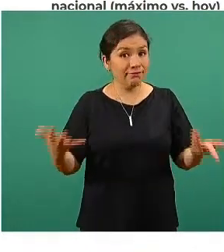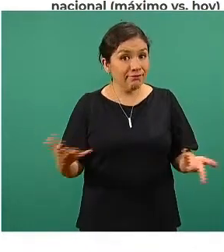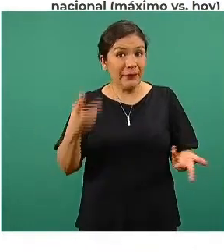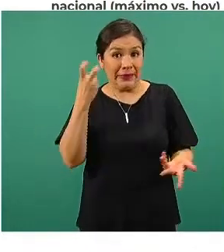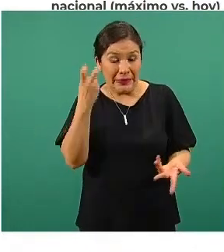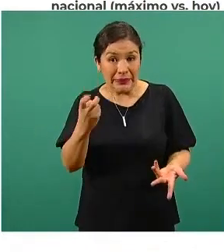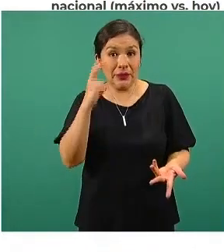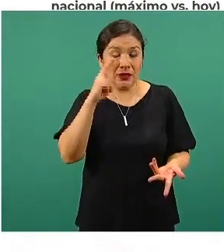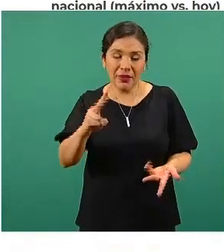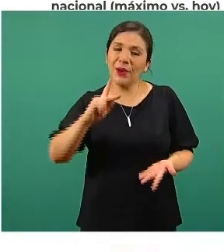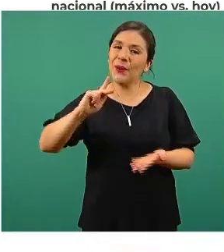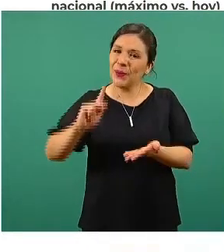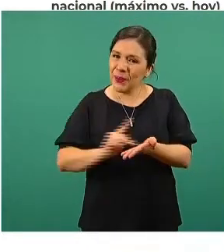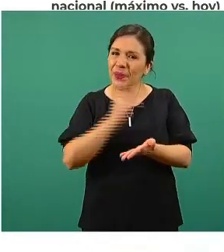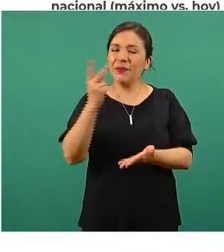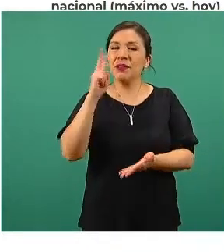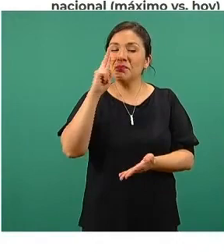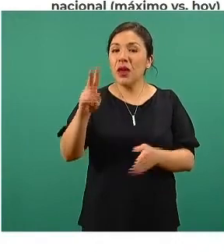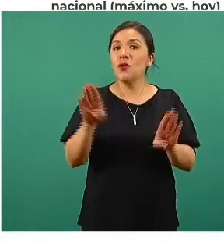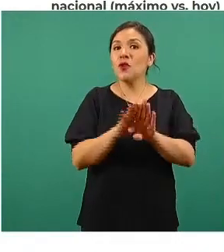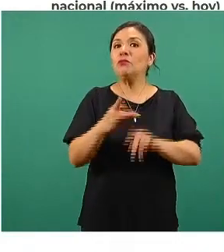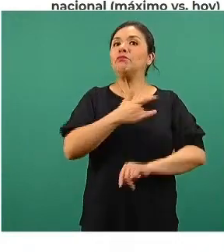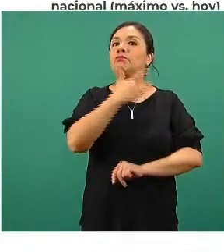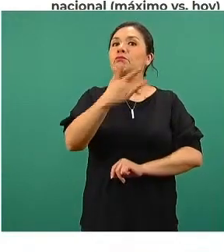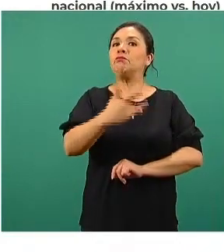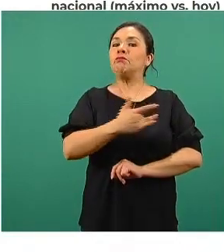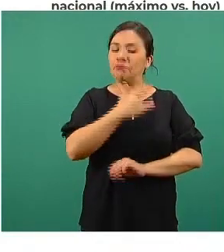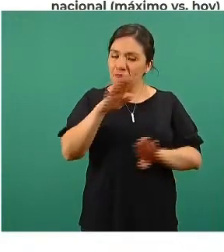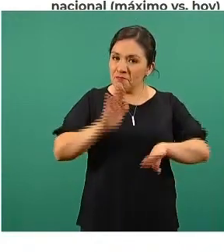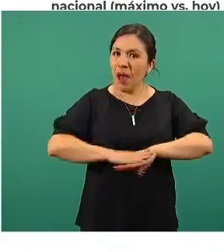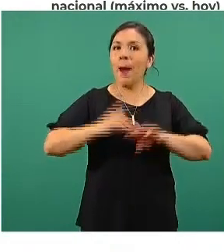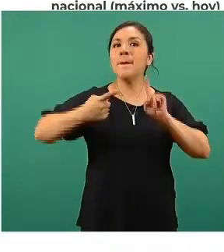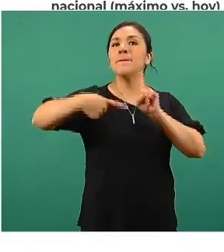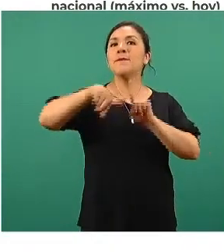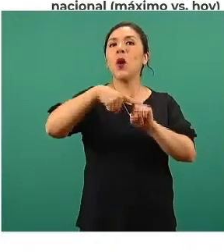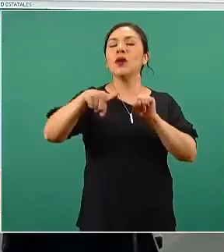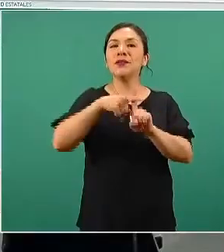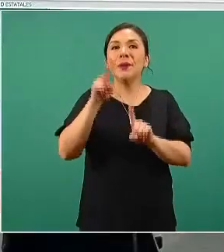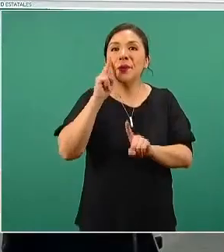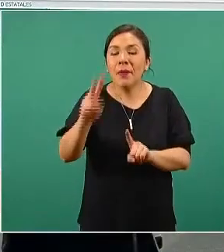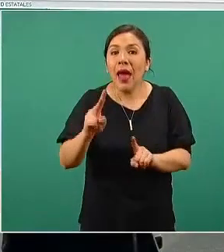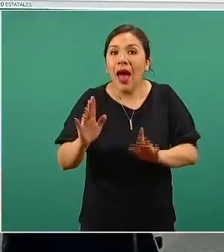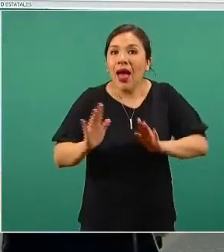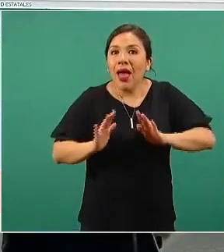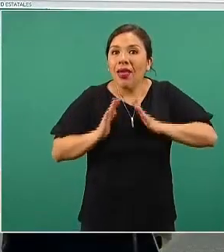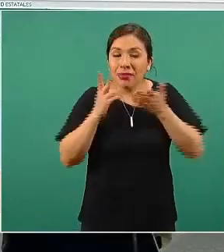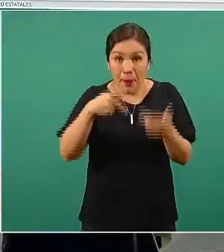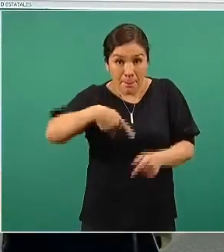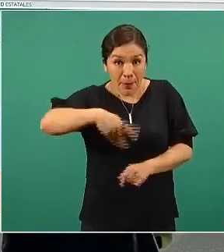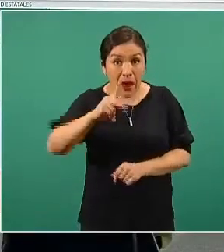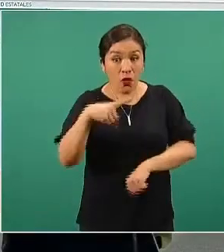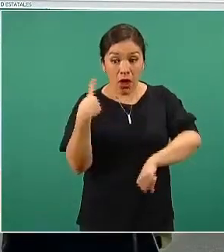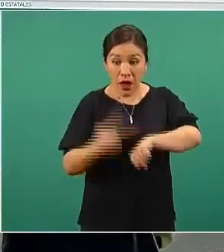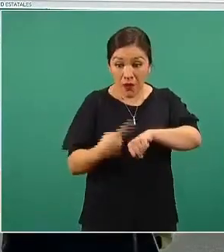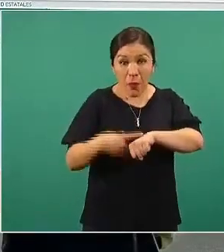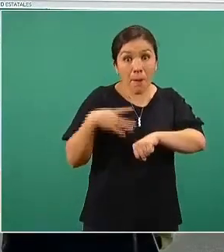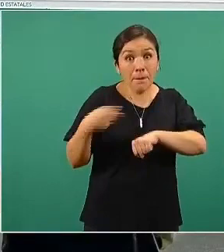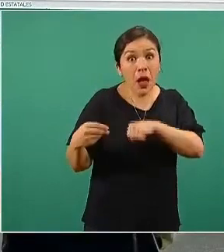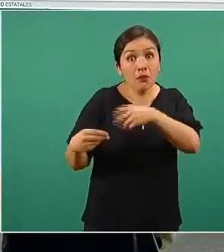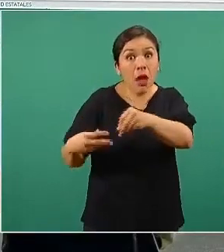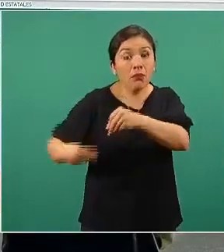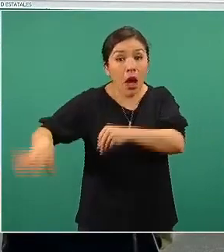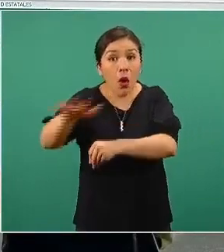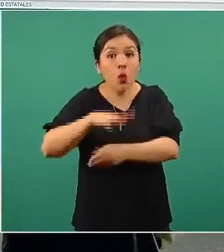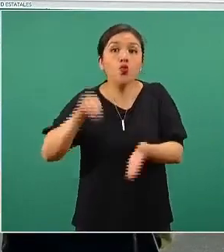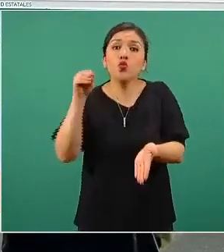Entonces, nuevamente el escenario es prometedor o favorecedor, sin embargo, la pandemia y la